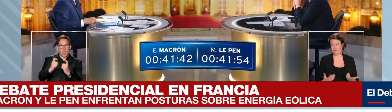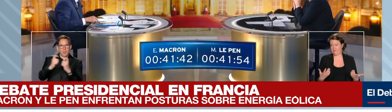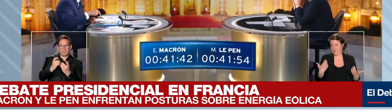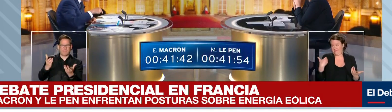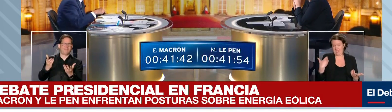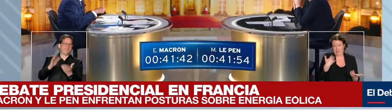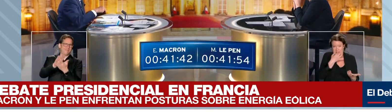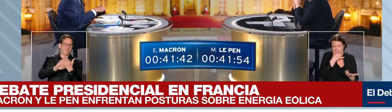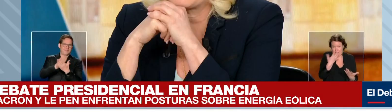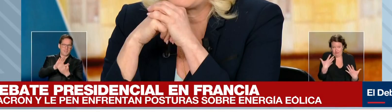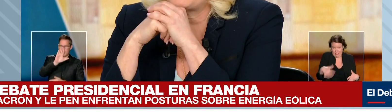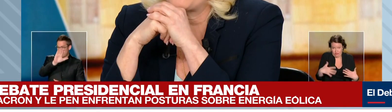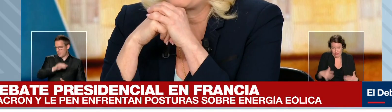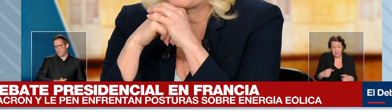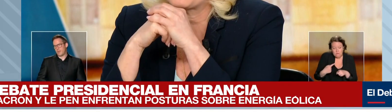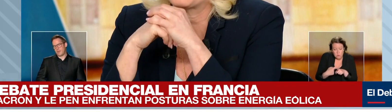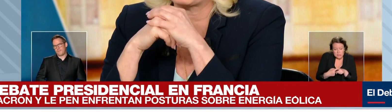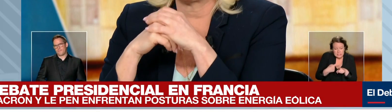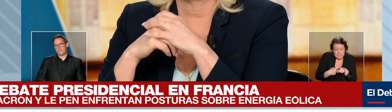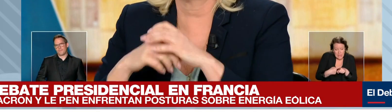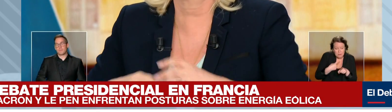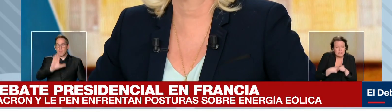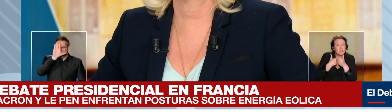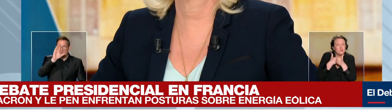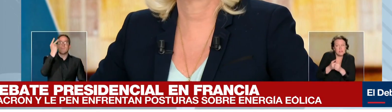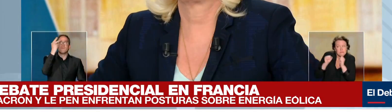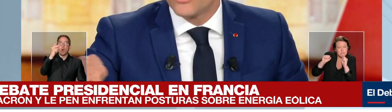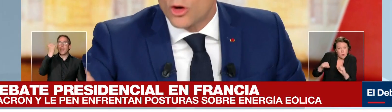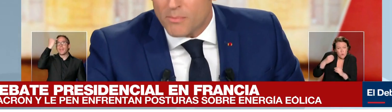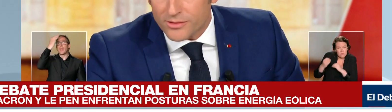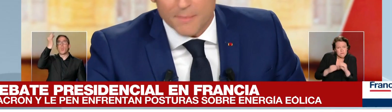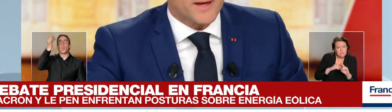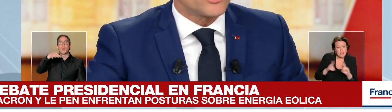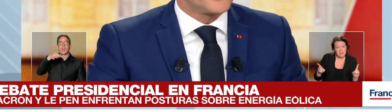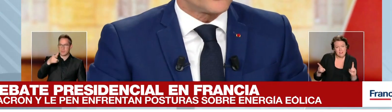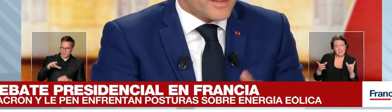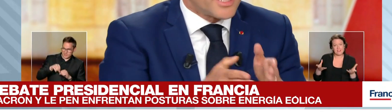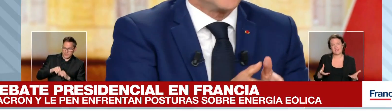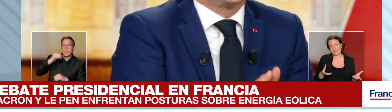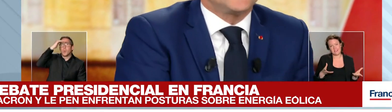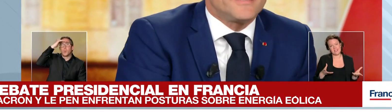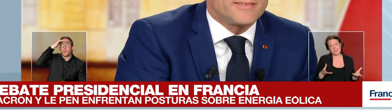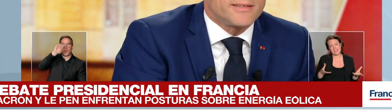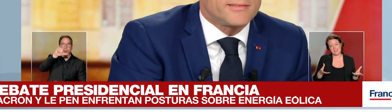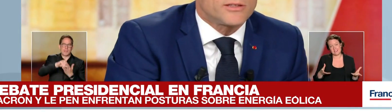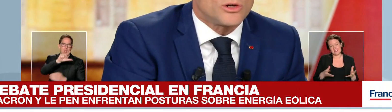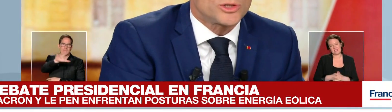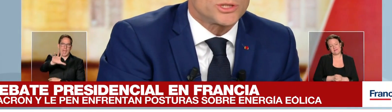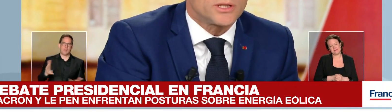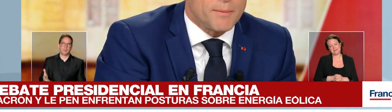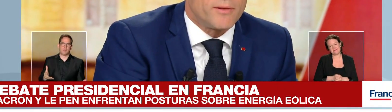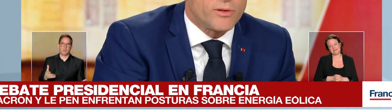con el renovable. Acabo de decirlo que lo haré progresivamente en función de nuestras capacidades. Pero su nuevo nuclear no va a comenzar antes del